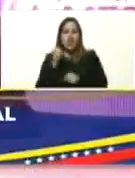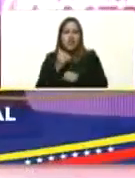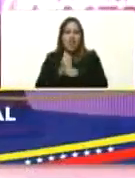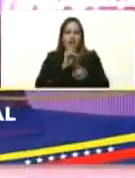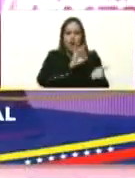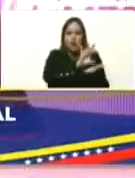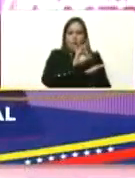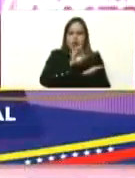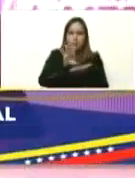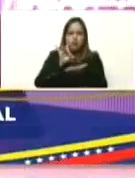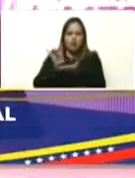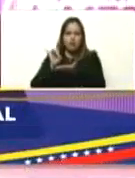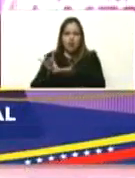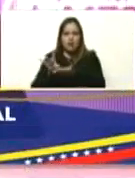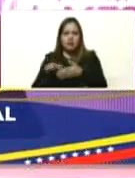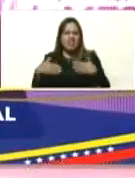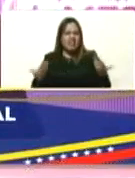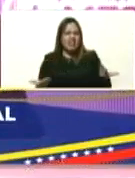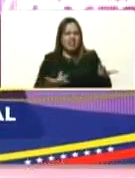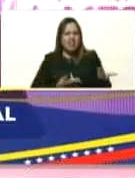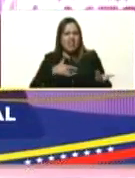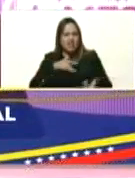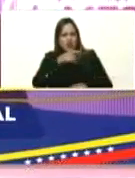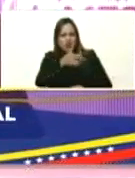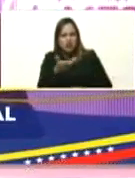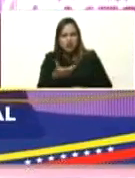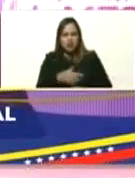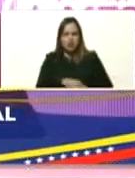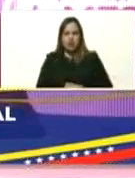despedidos? ¿De qué? ¿De qué es eso?